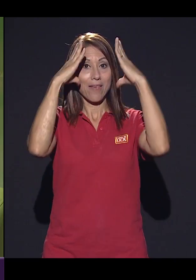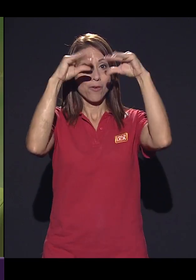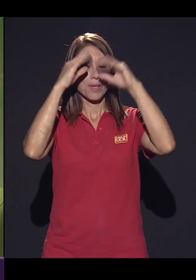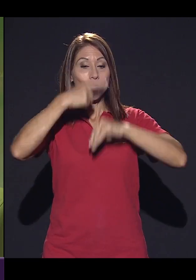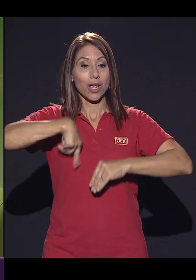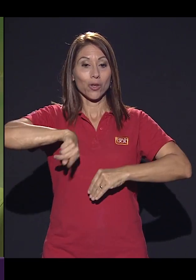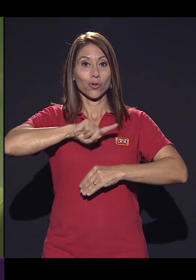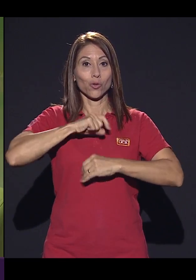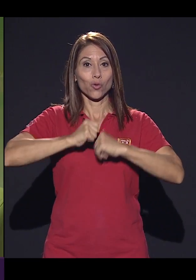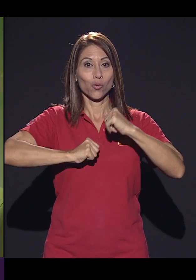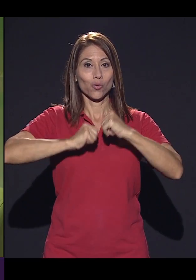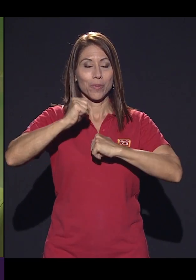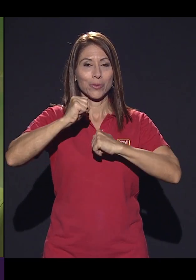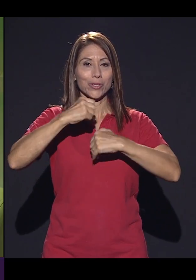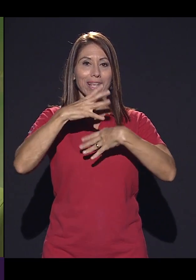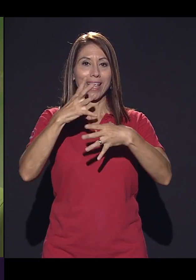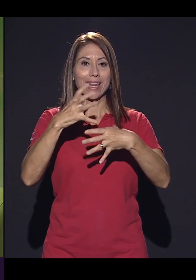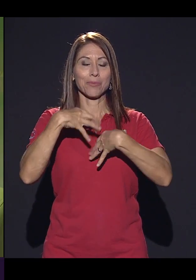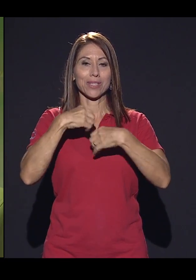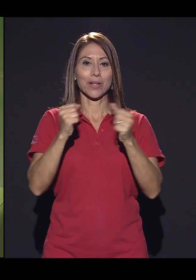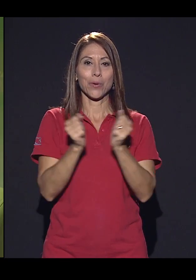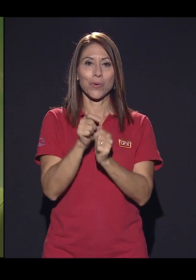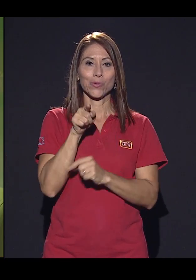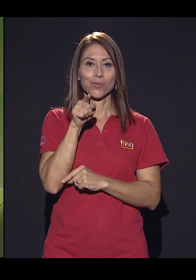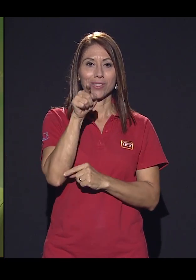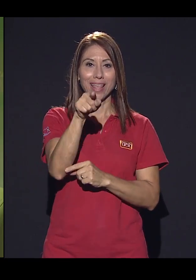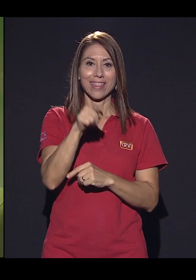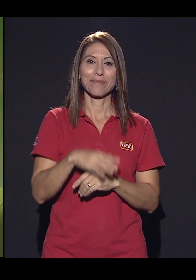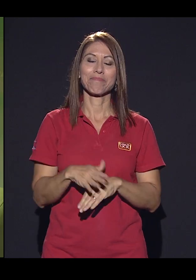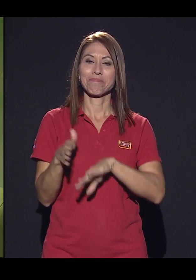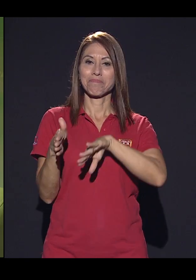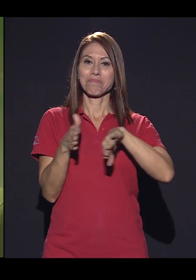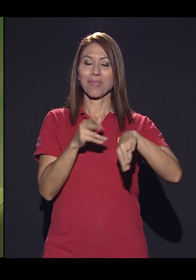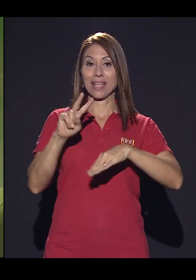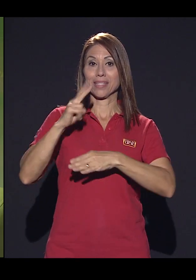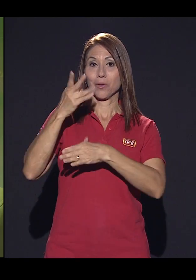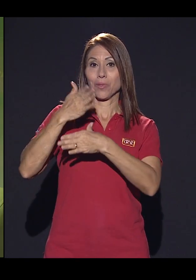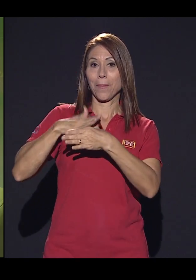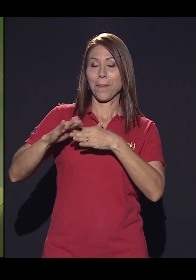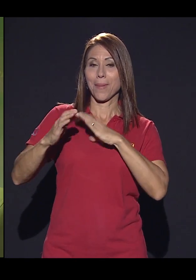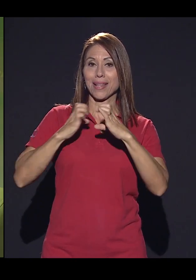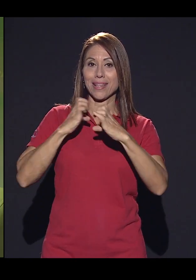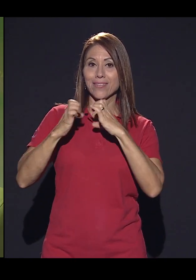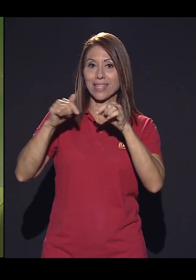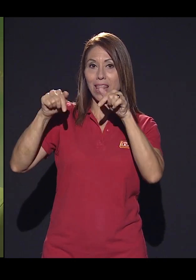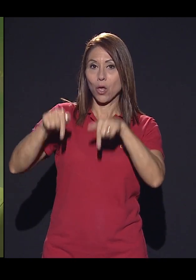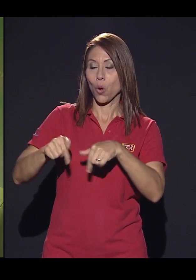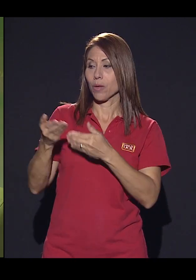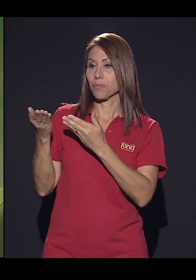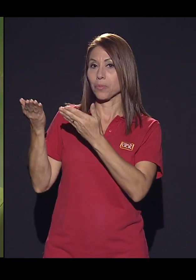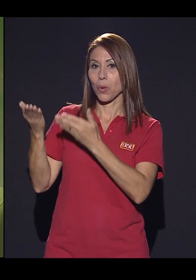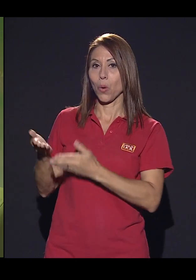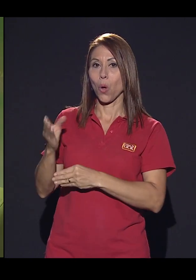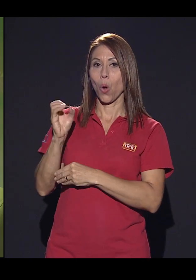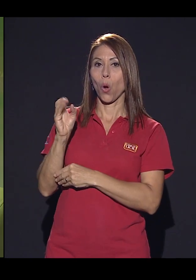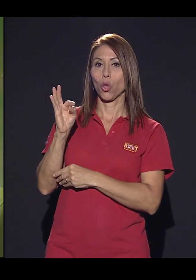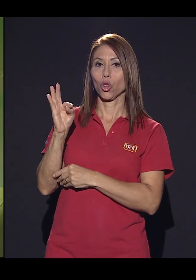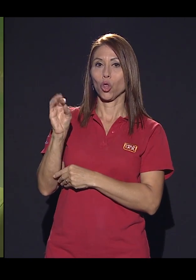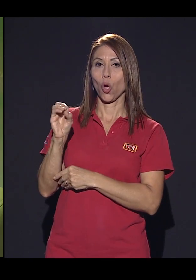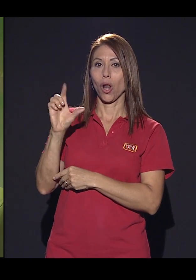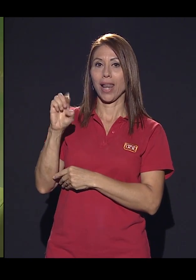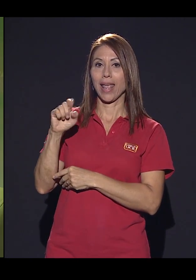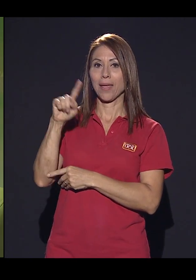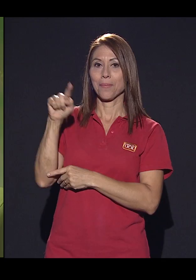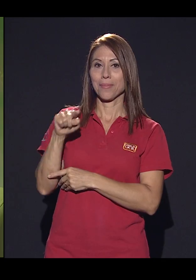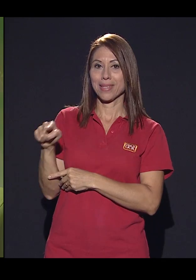que construimos la queremos construir con usted. Estamos en la segunda parte de la entrevista de hoy. Nos acompaña don Otto Lepis de la Defensoría